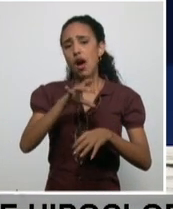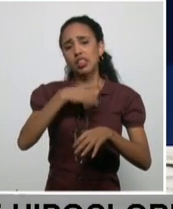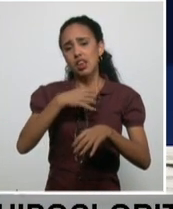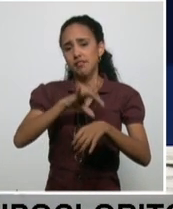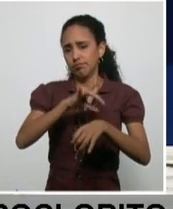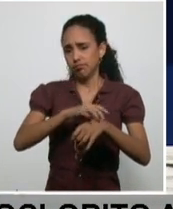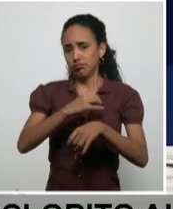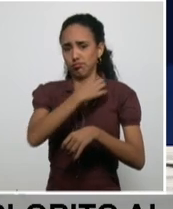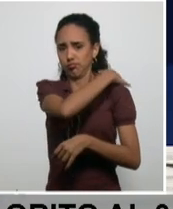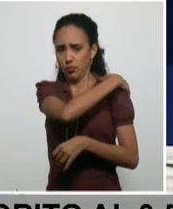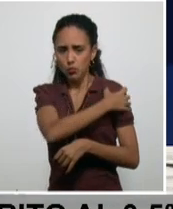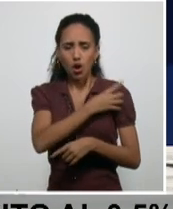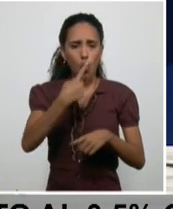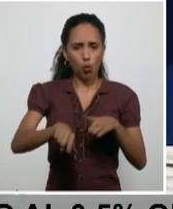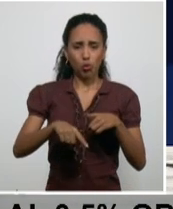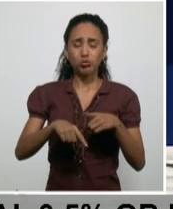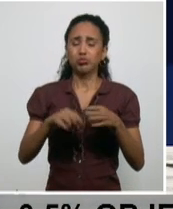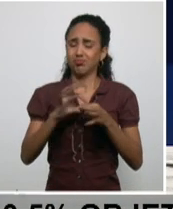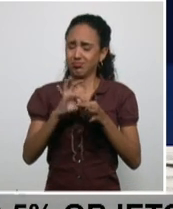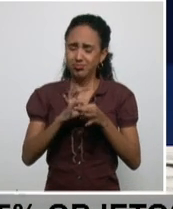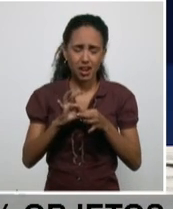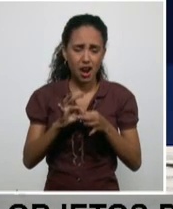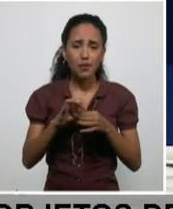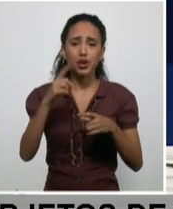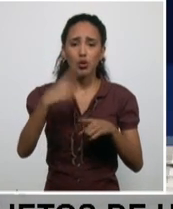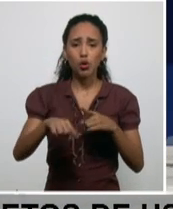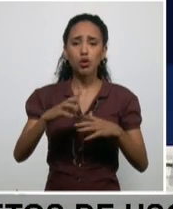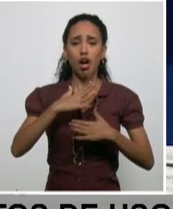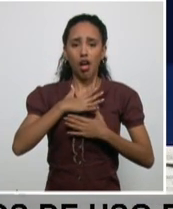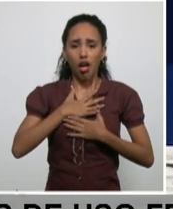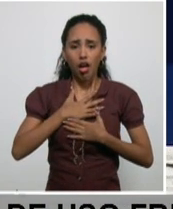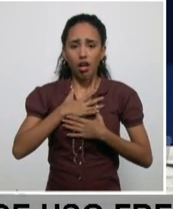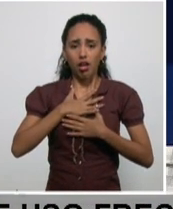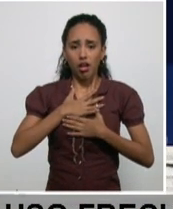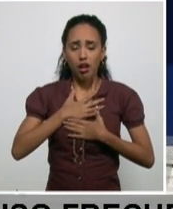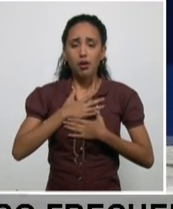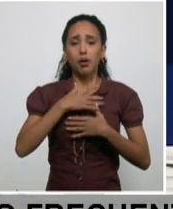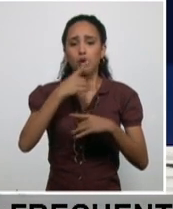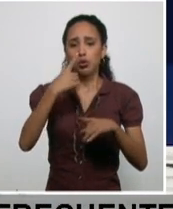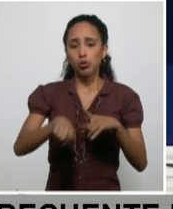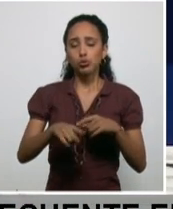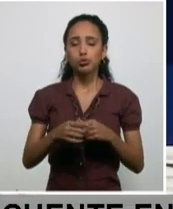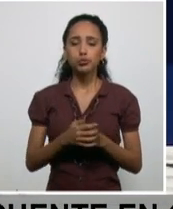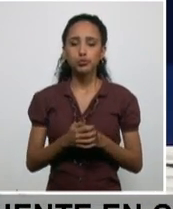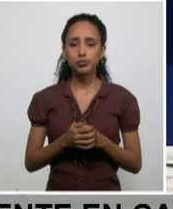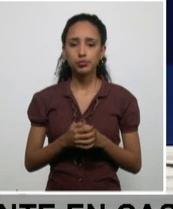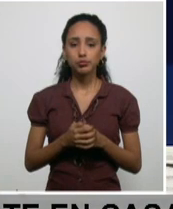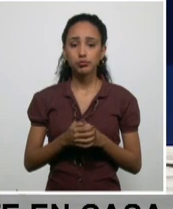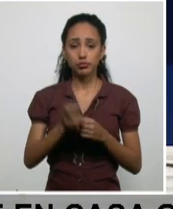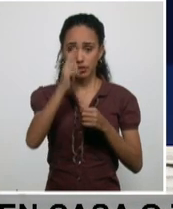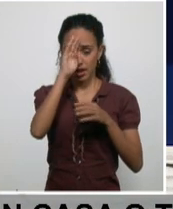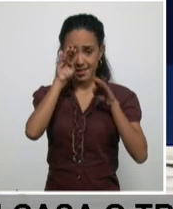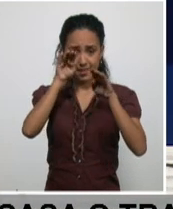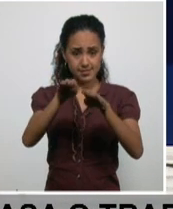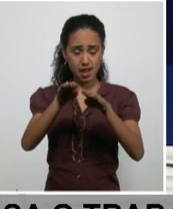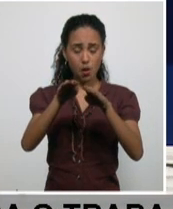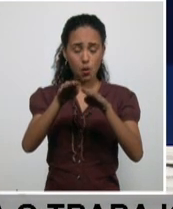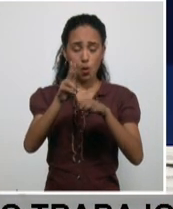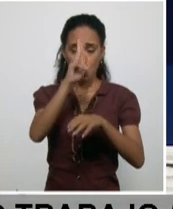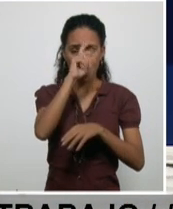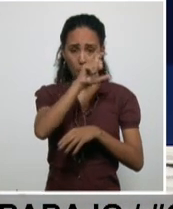pulmonar obstructiva crónica, asma bronquial, que ya se encontraba ingresado en el